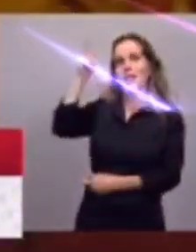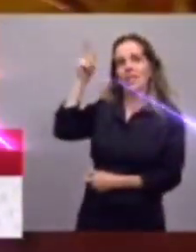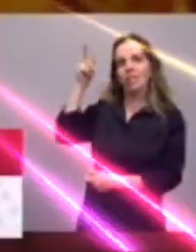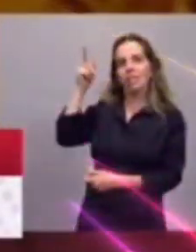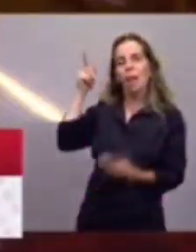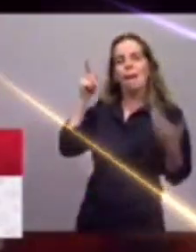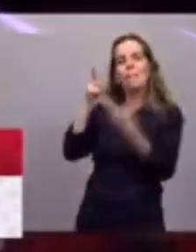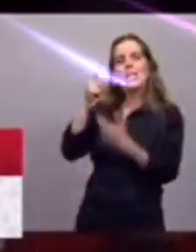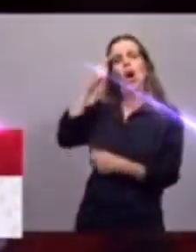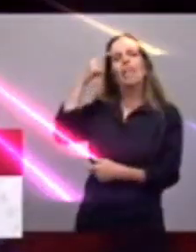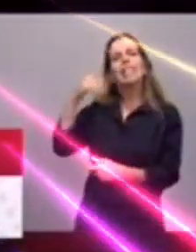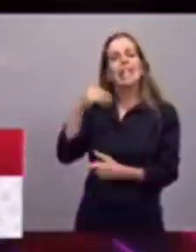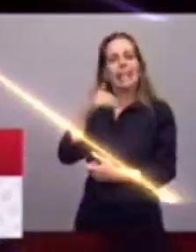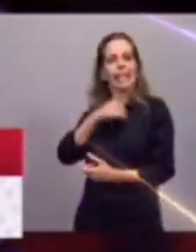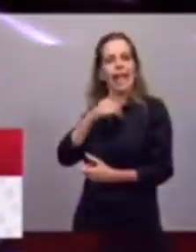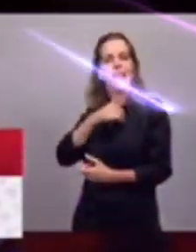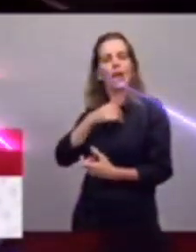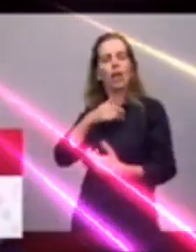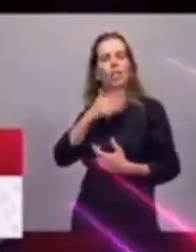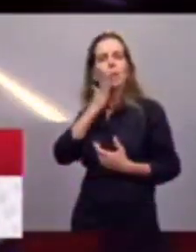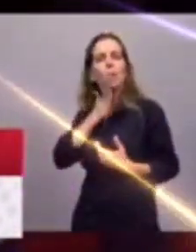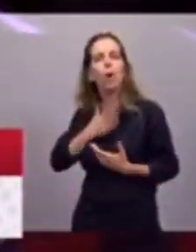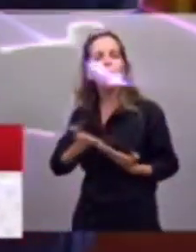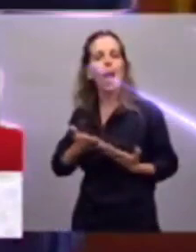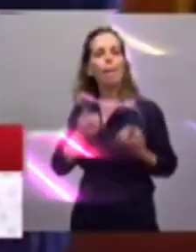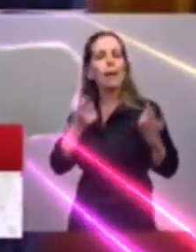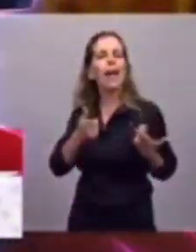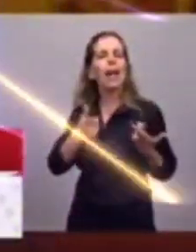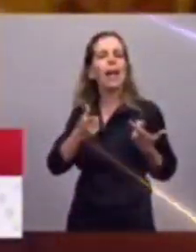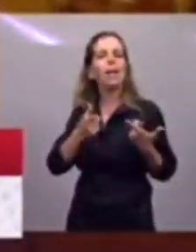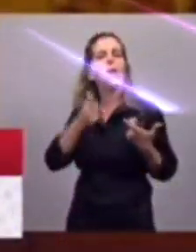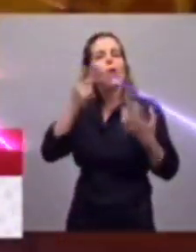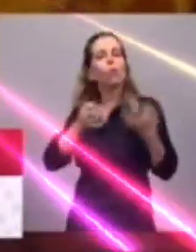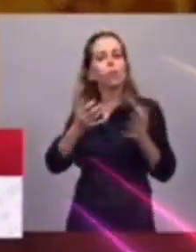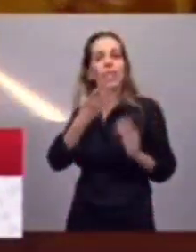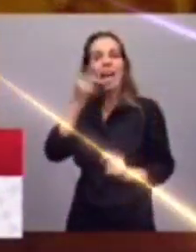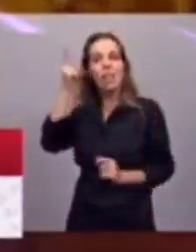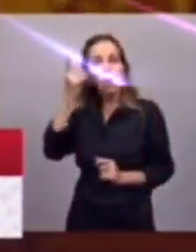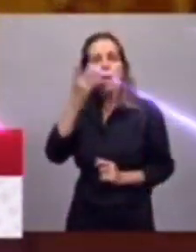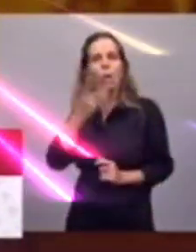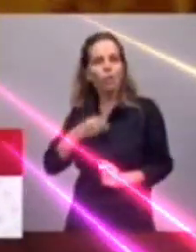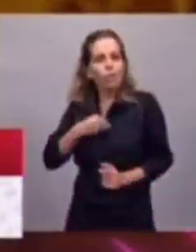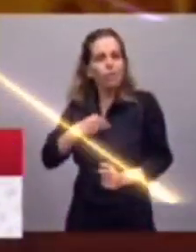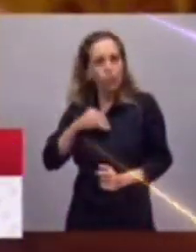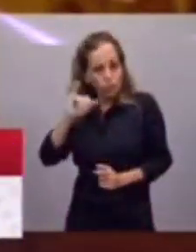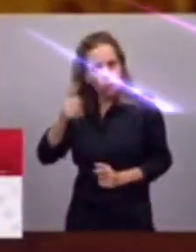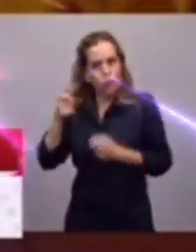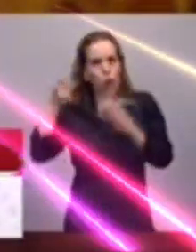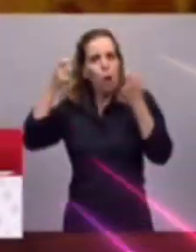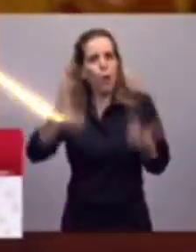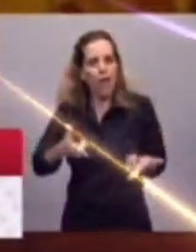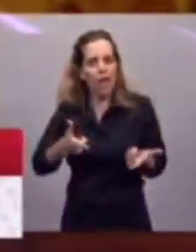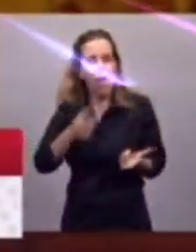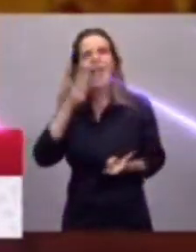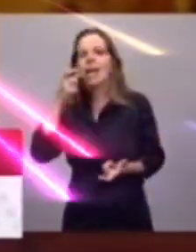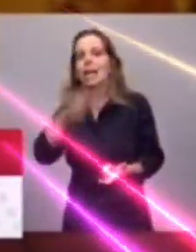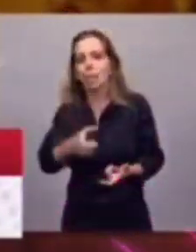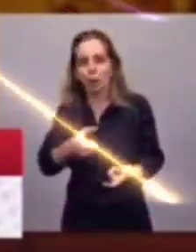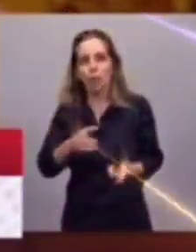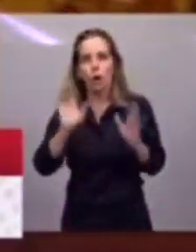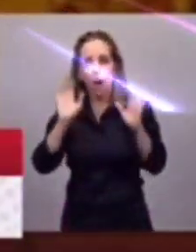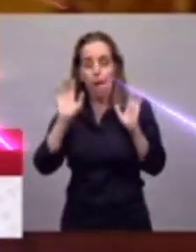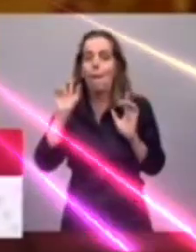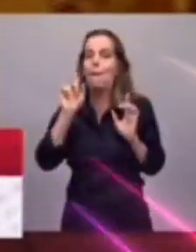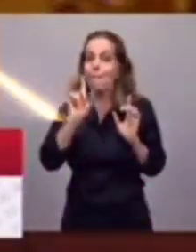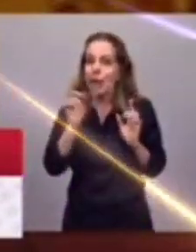inteligencia del corazón para hacer justicia. Tanto le gustó a Dios esto que le dijo: lo que me pediste te lo voy a dar, pero de